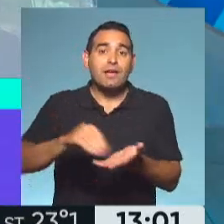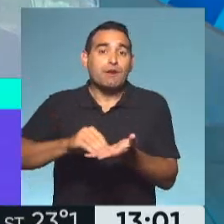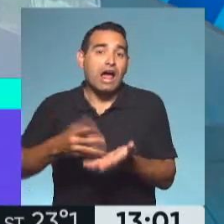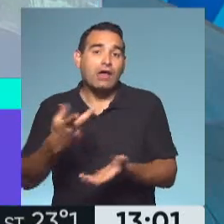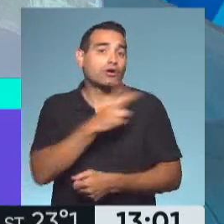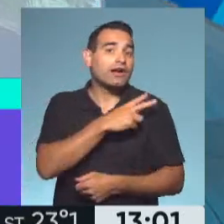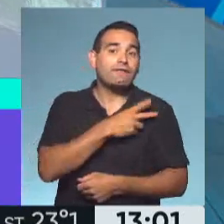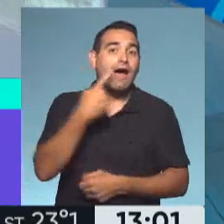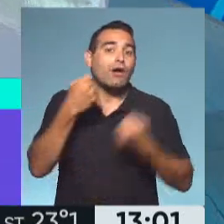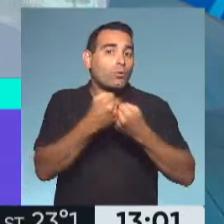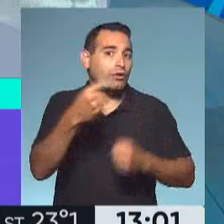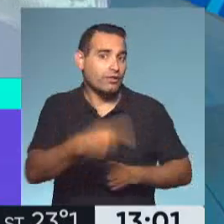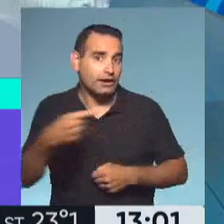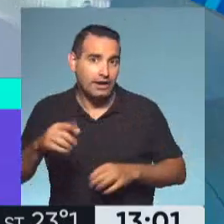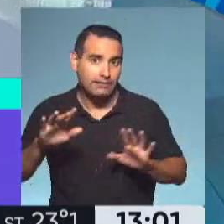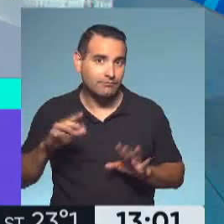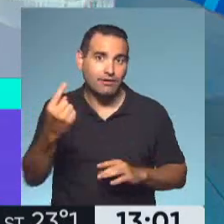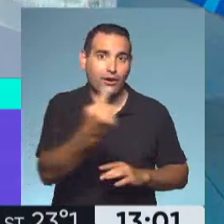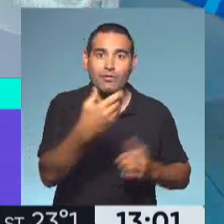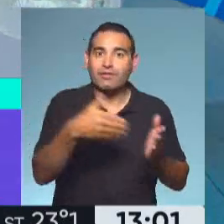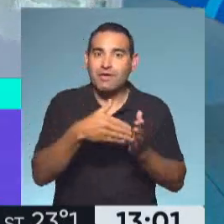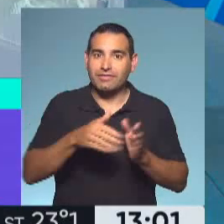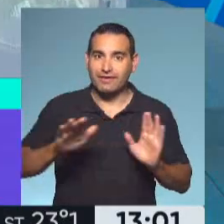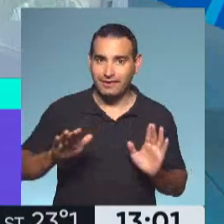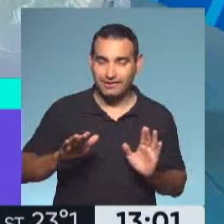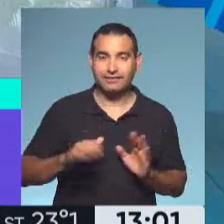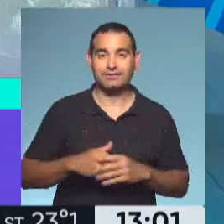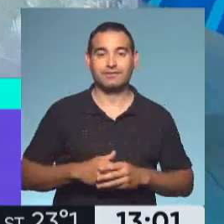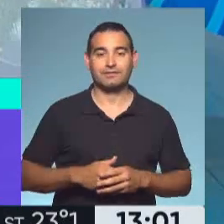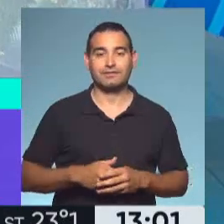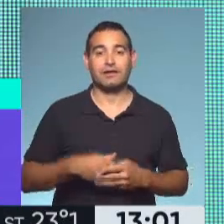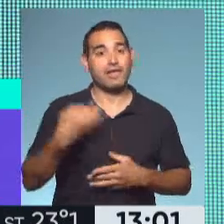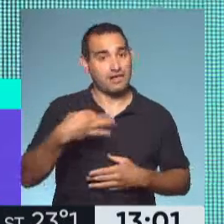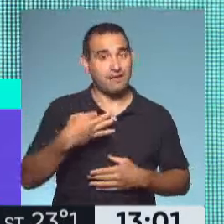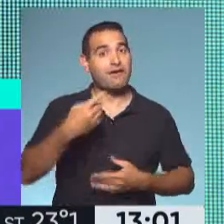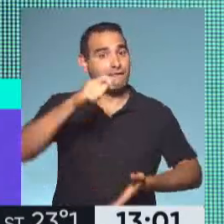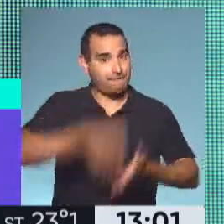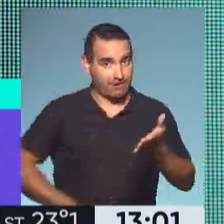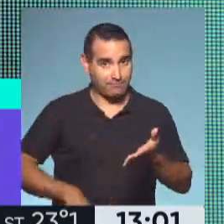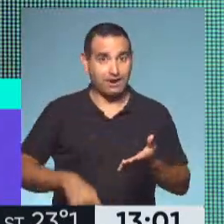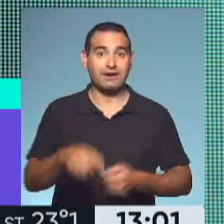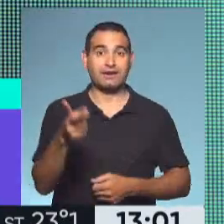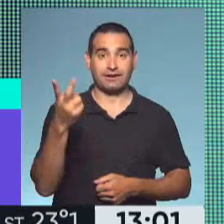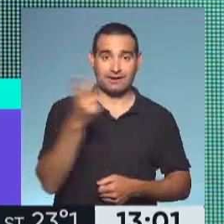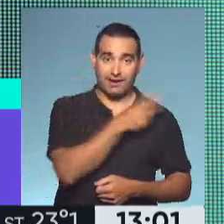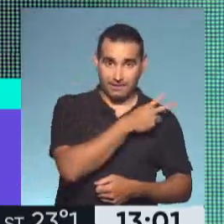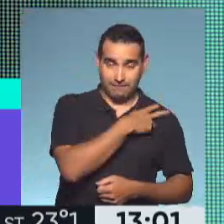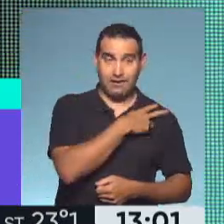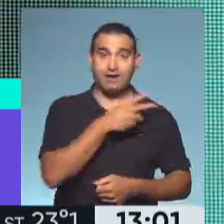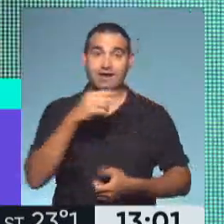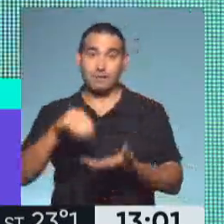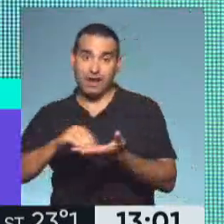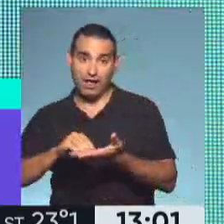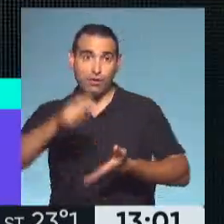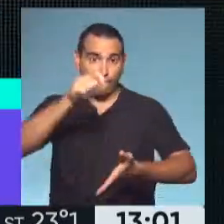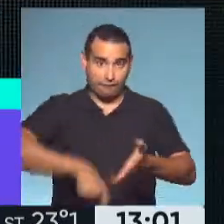cuál es el acuerdo que llegue, justamente como usted decía, doctor, y que haya justamente un acuerdo firmado entre la empresa y ese empleador que le dicen, no,